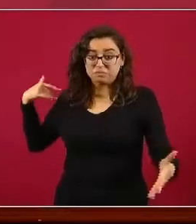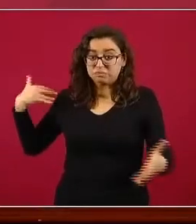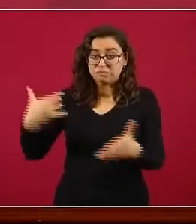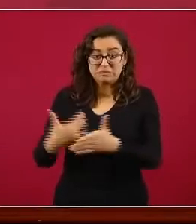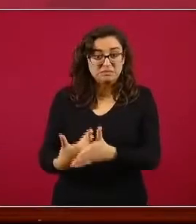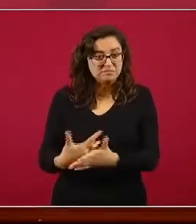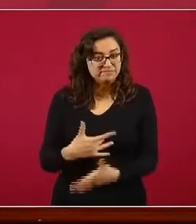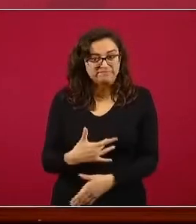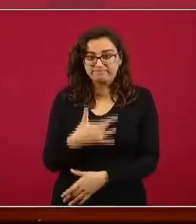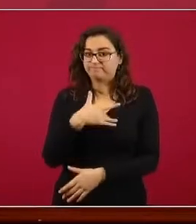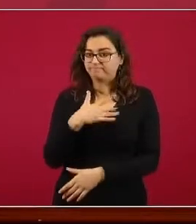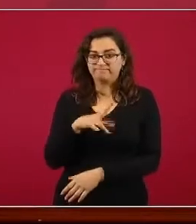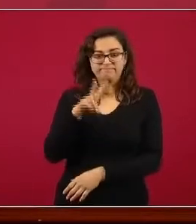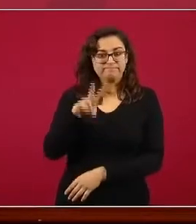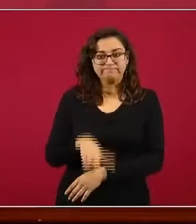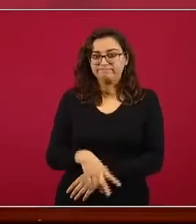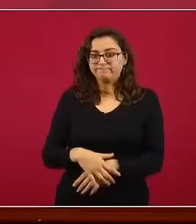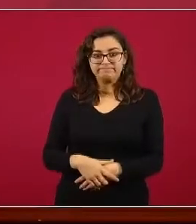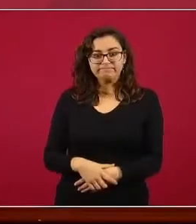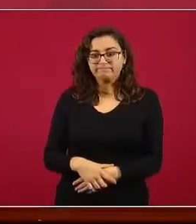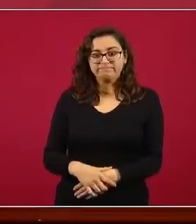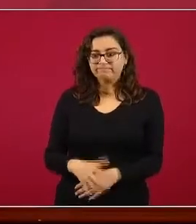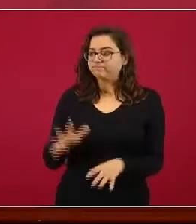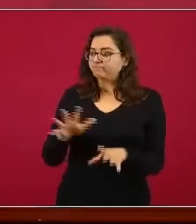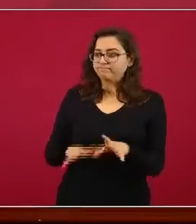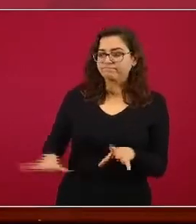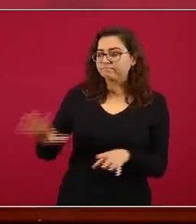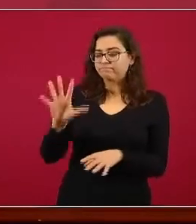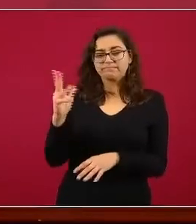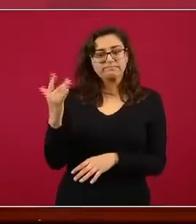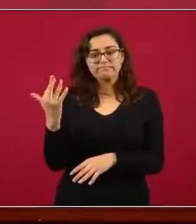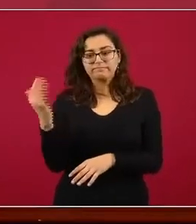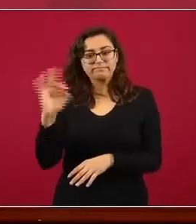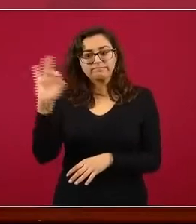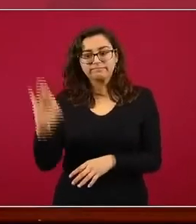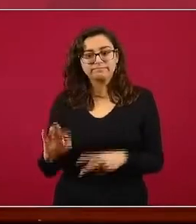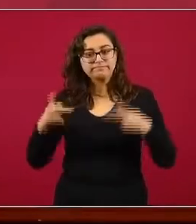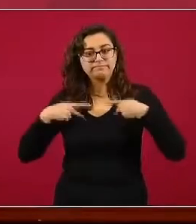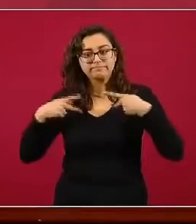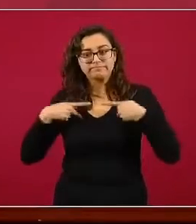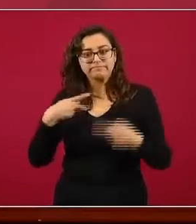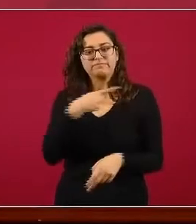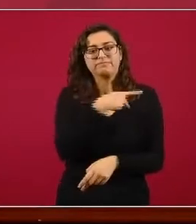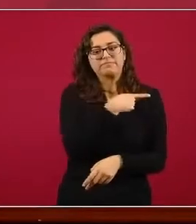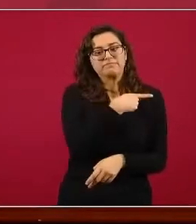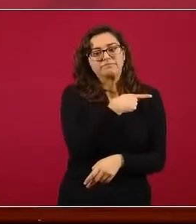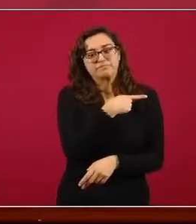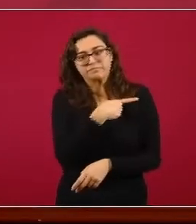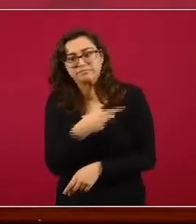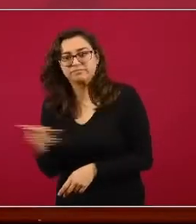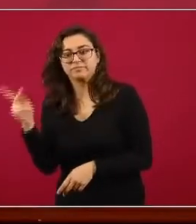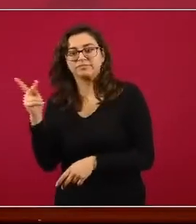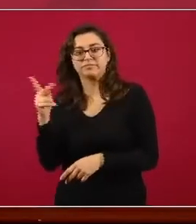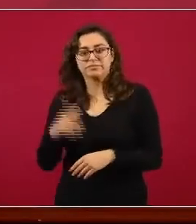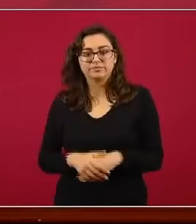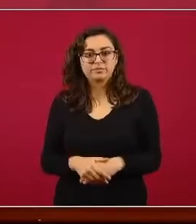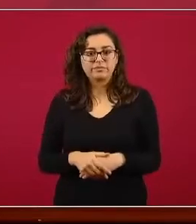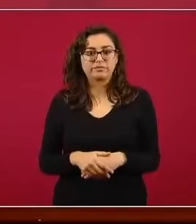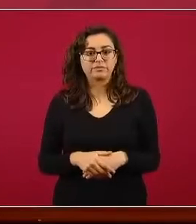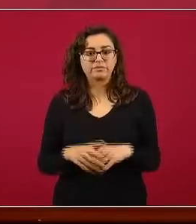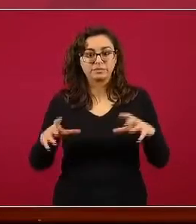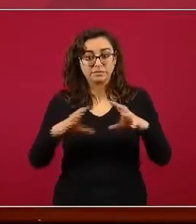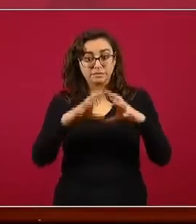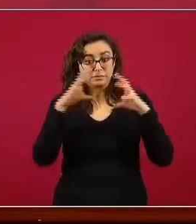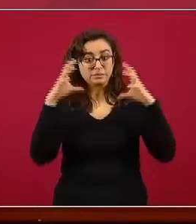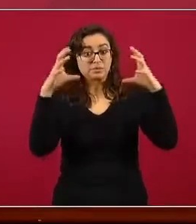muy inconveniente. La mitad de un país que ha llegado a ser la economía número 11